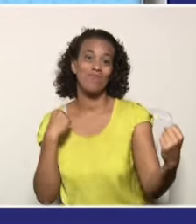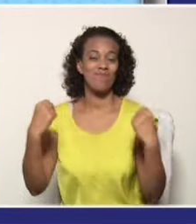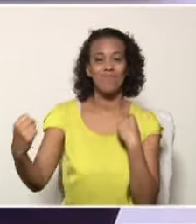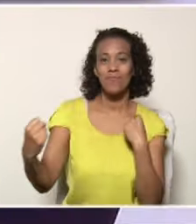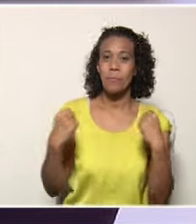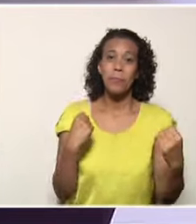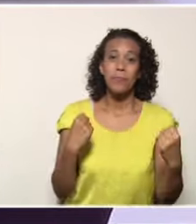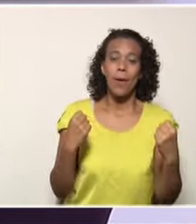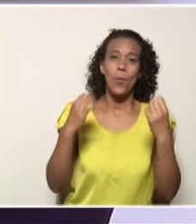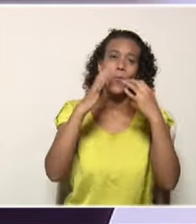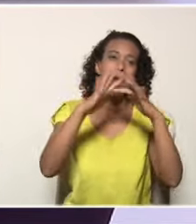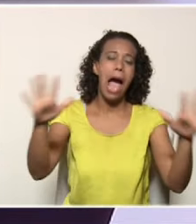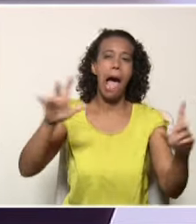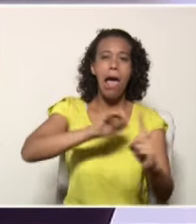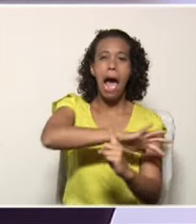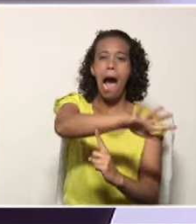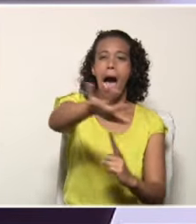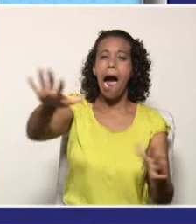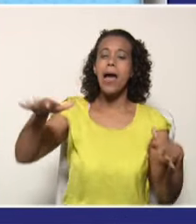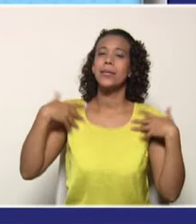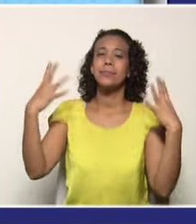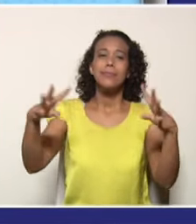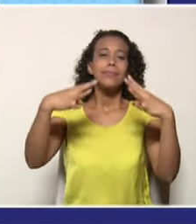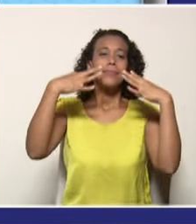vamos a decir, al aire libre.